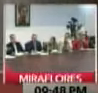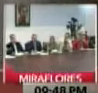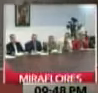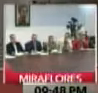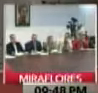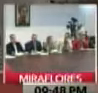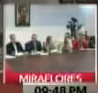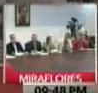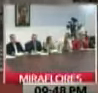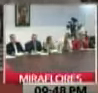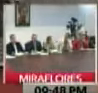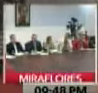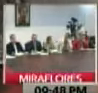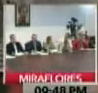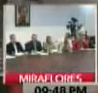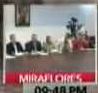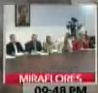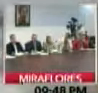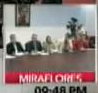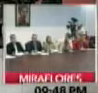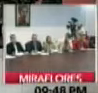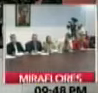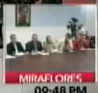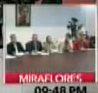Malvinas. Dice.